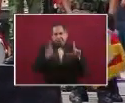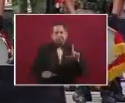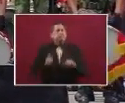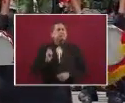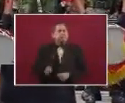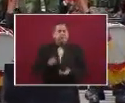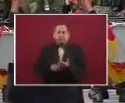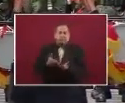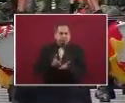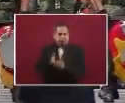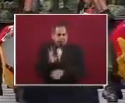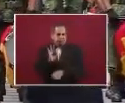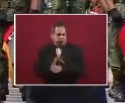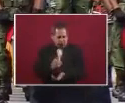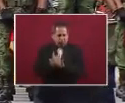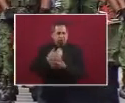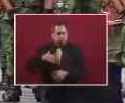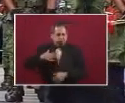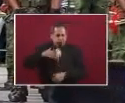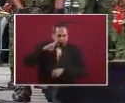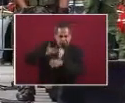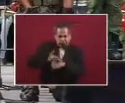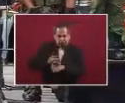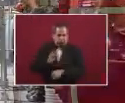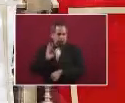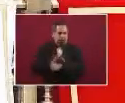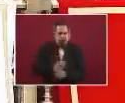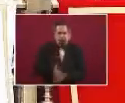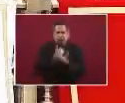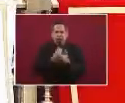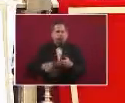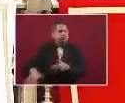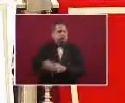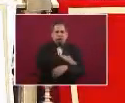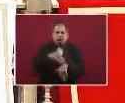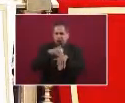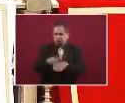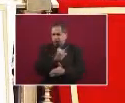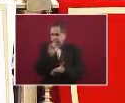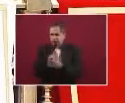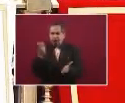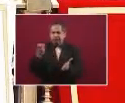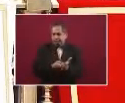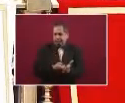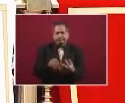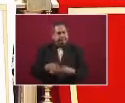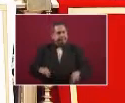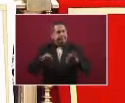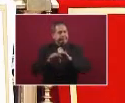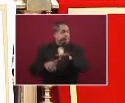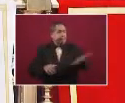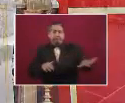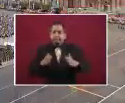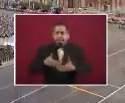como garantes de las libertades sociales y el Estado de Derecho, respondiendo así a la confianza de